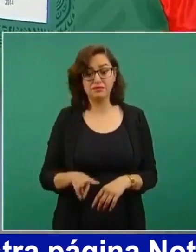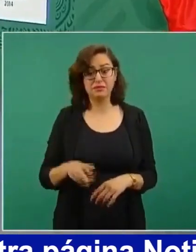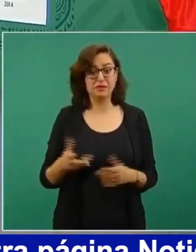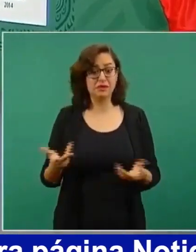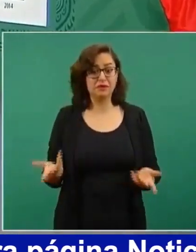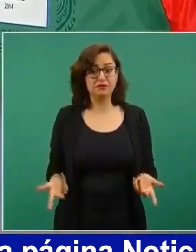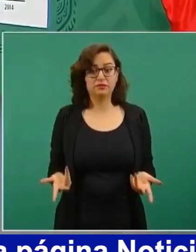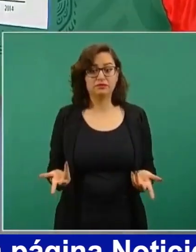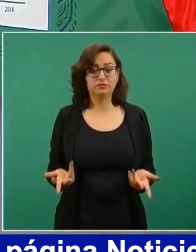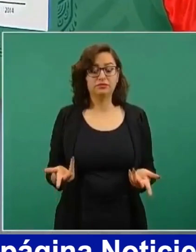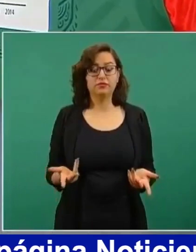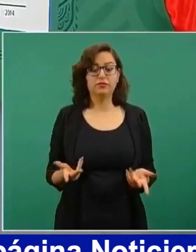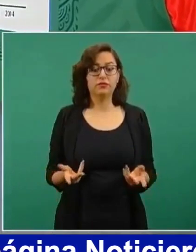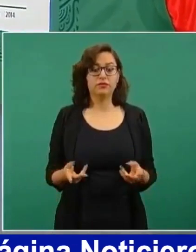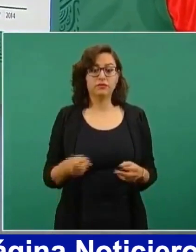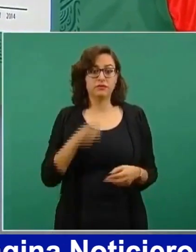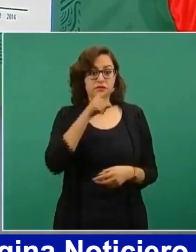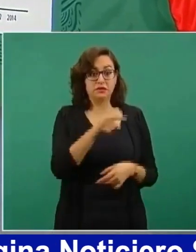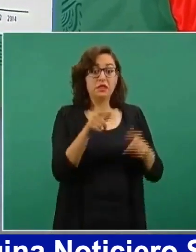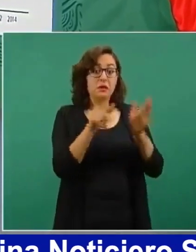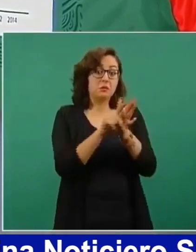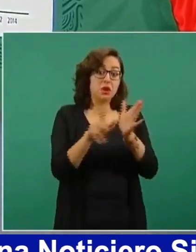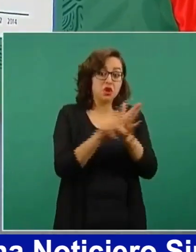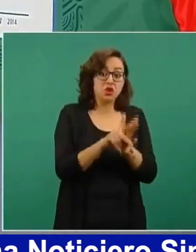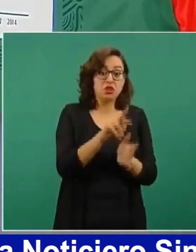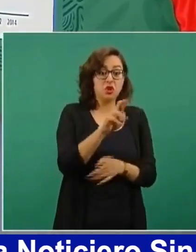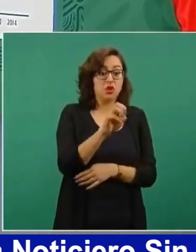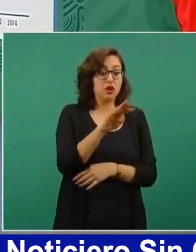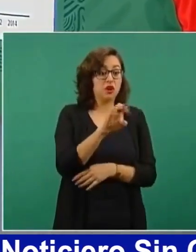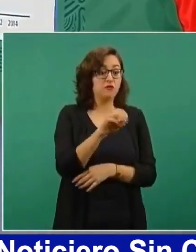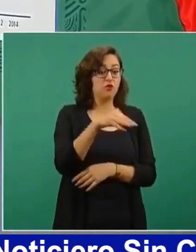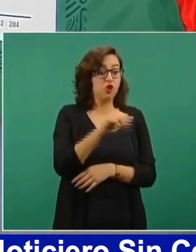van a leer en el Reforma ni en el Universal.